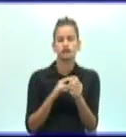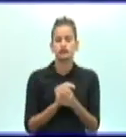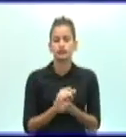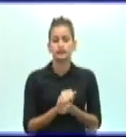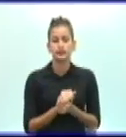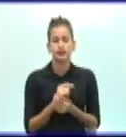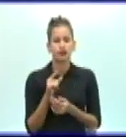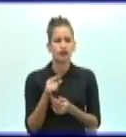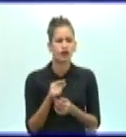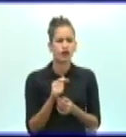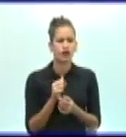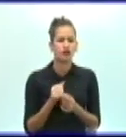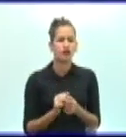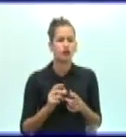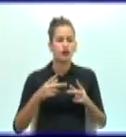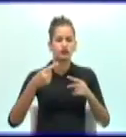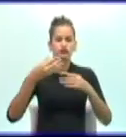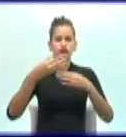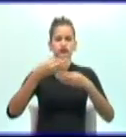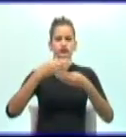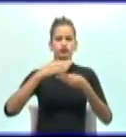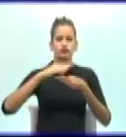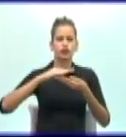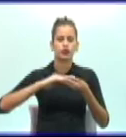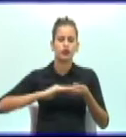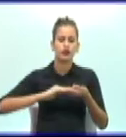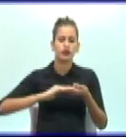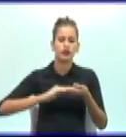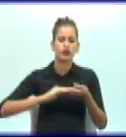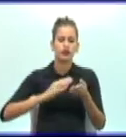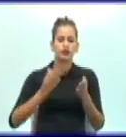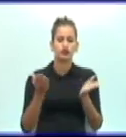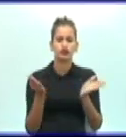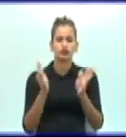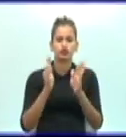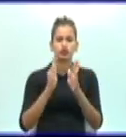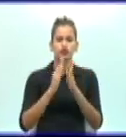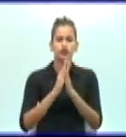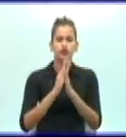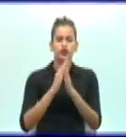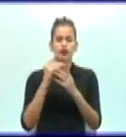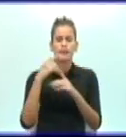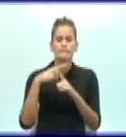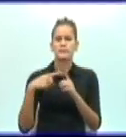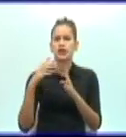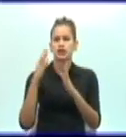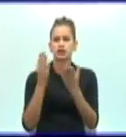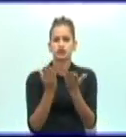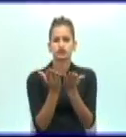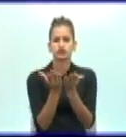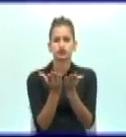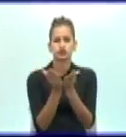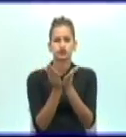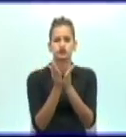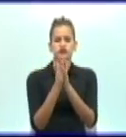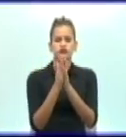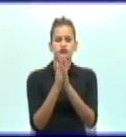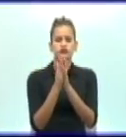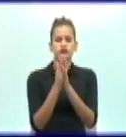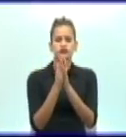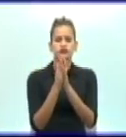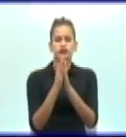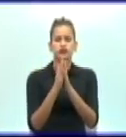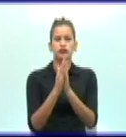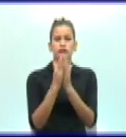Ahora la voy a doblar por el medio. Miren cómo ha quedado. La voy a